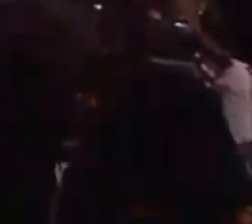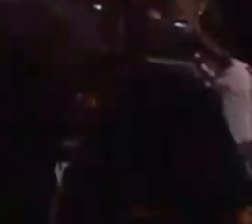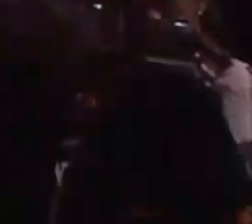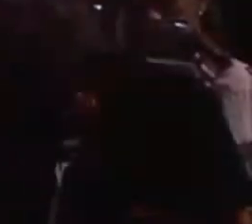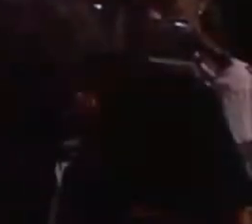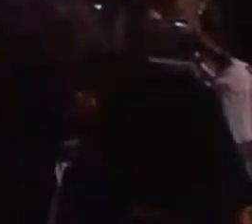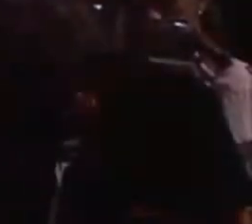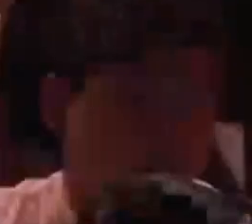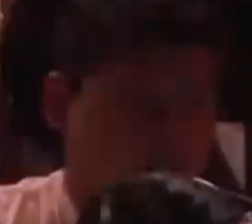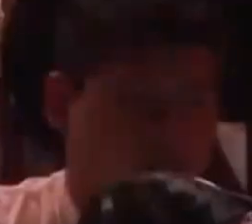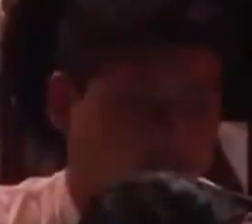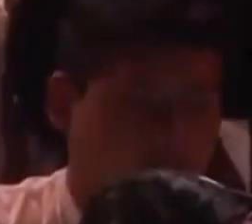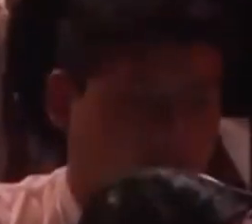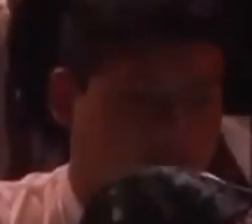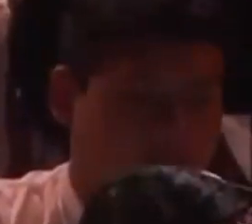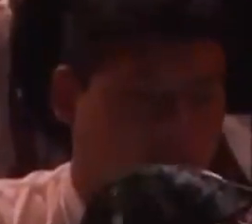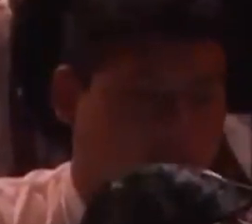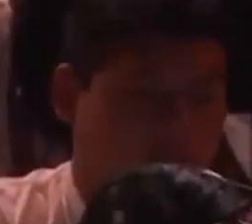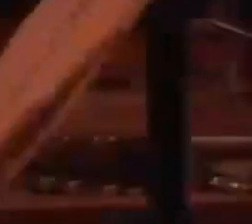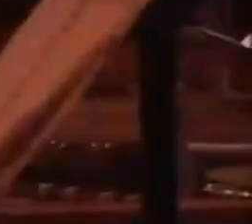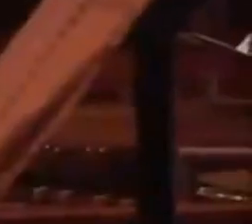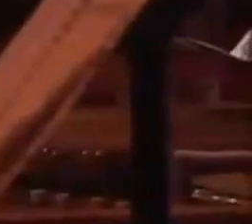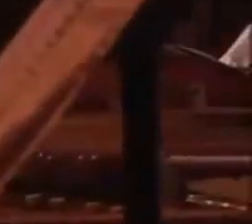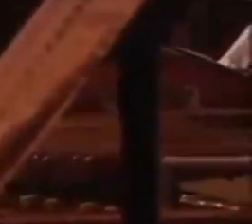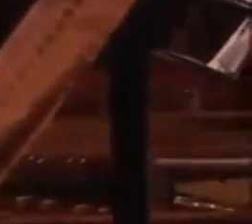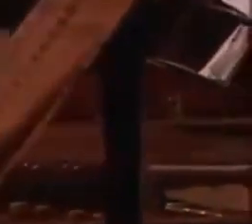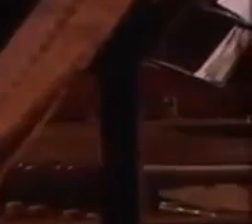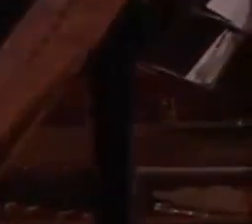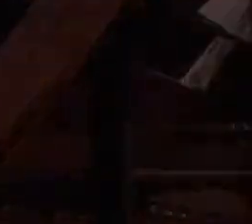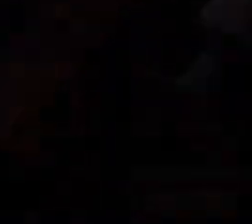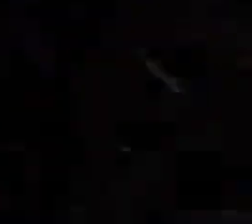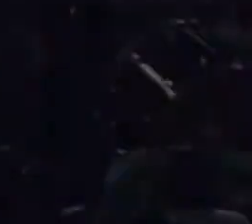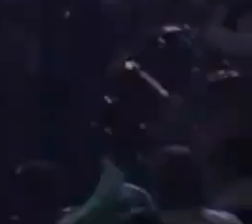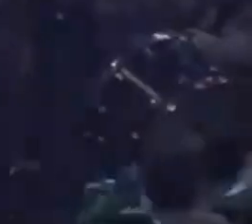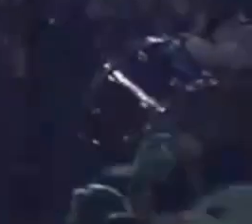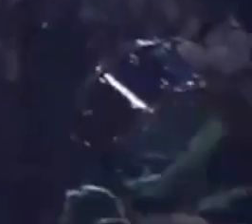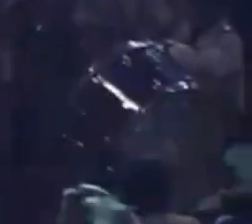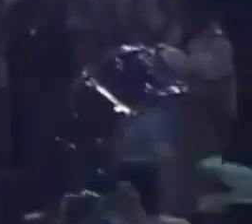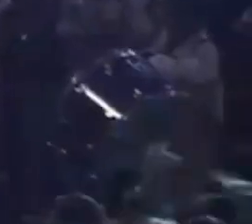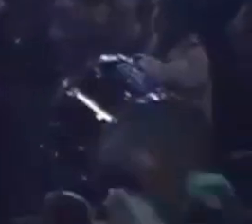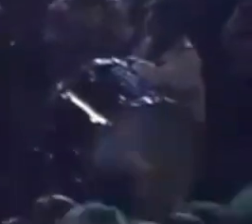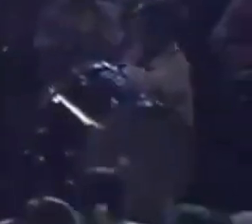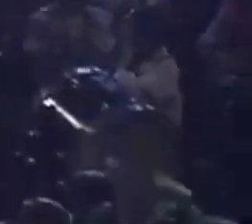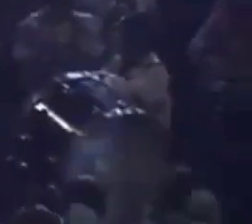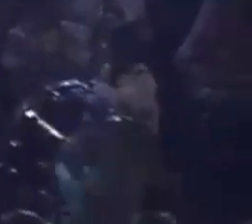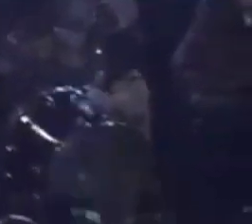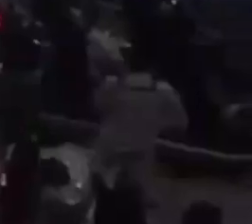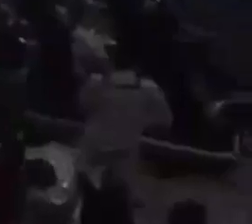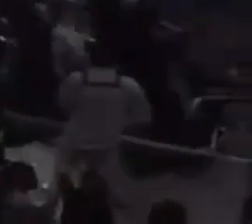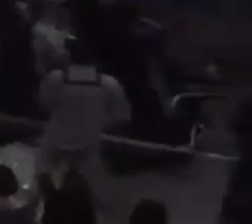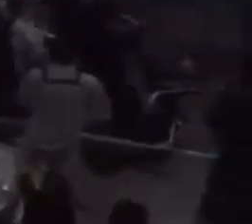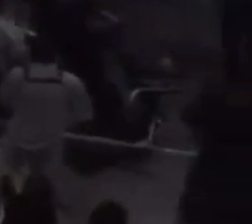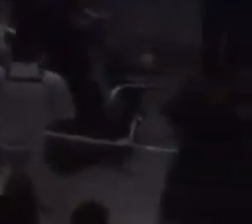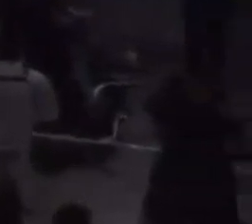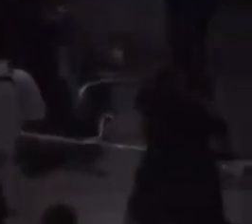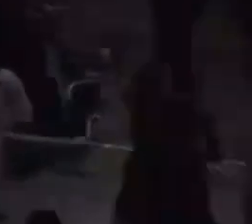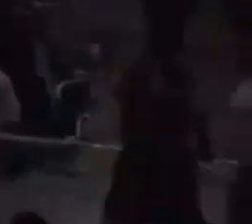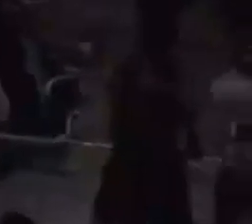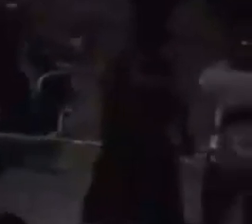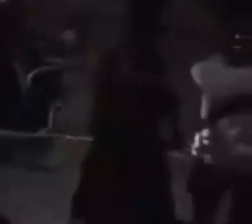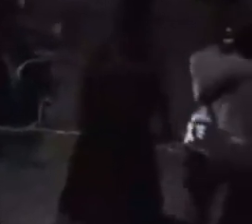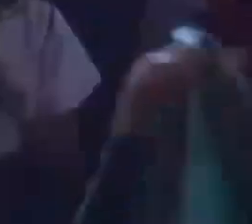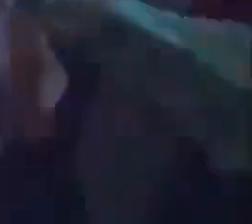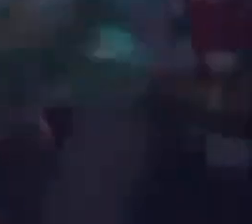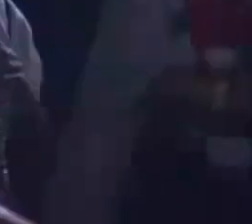y jóvenes que pertenecen a coros comunitarios se reunirán en un escenario para compartir los frutos de su